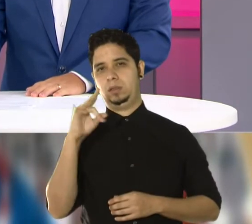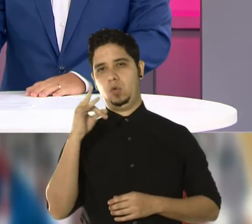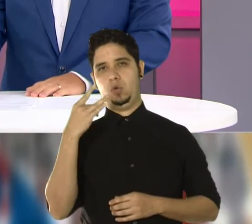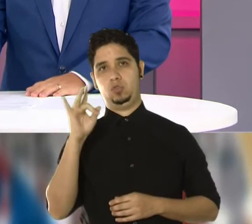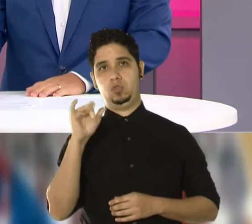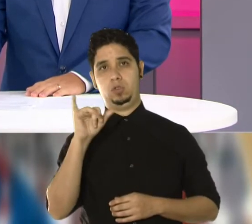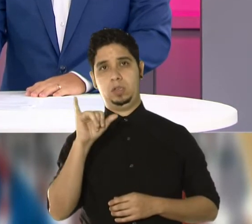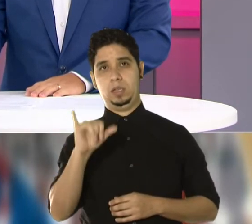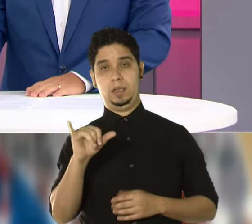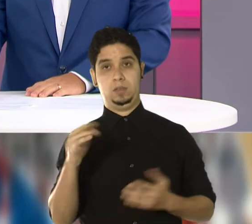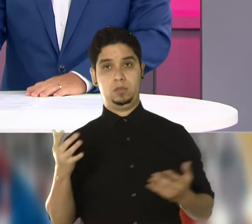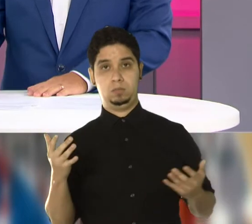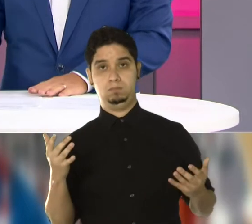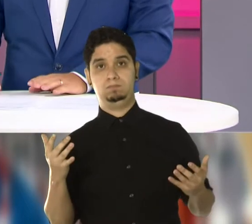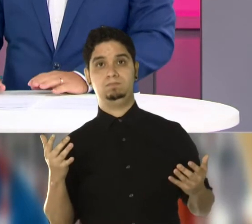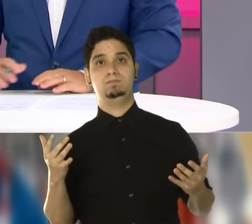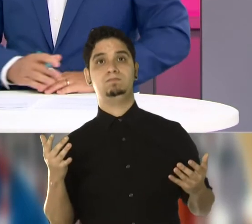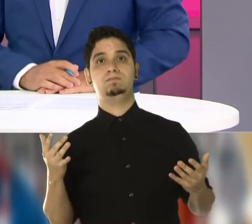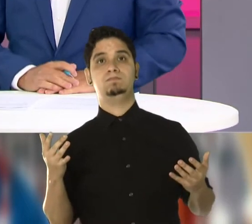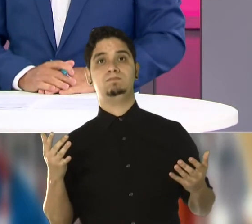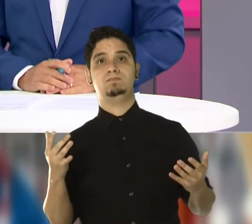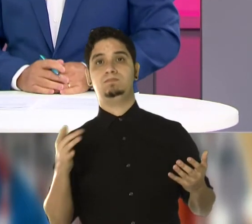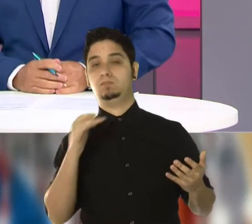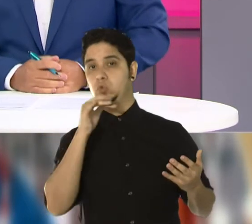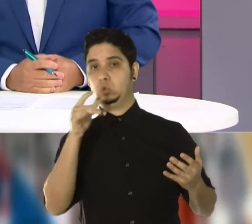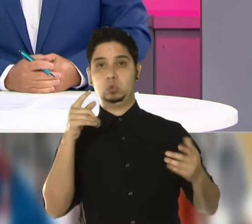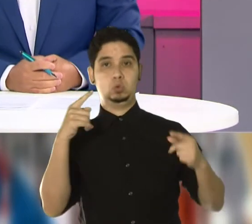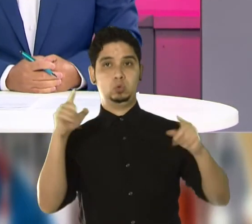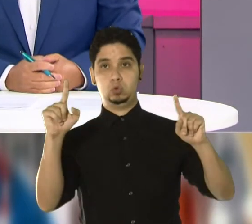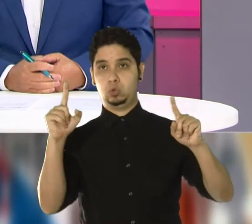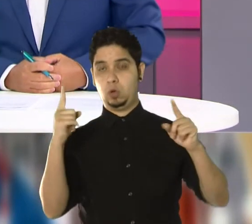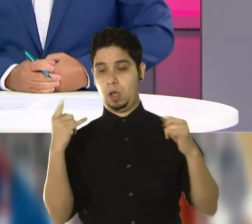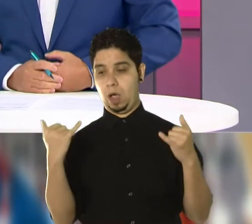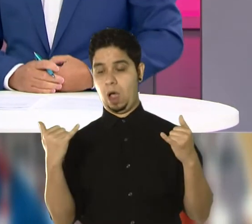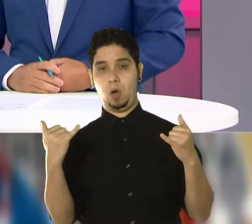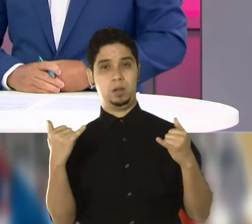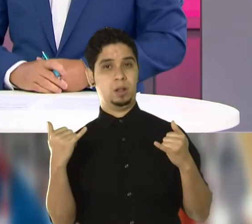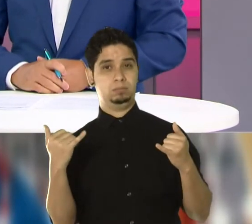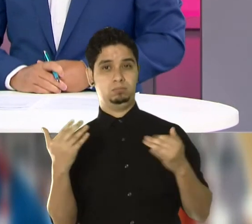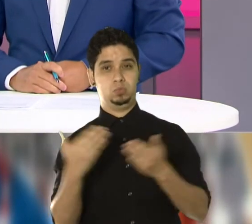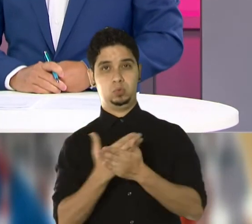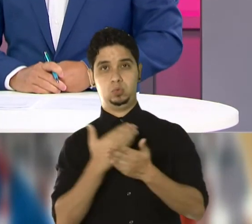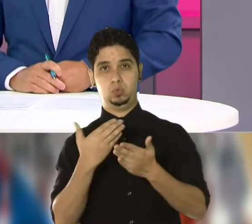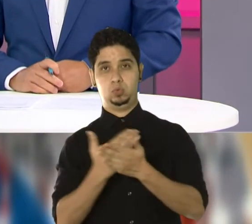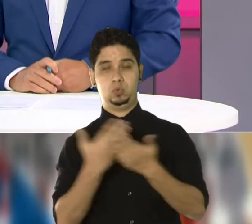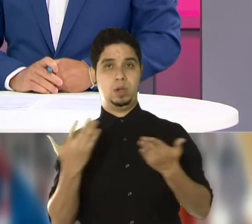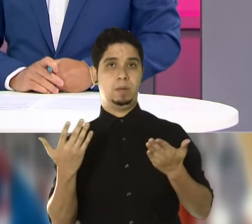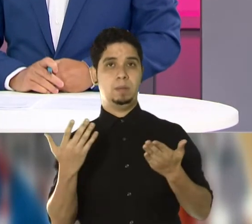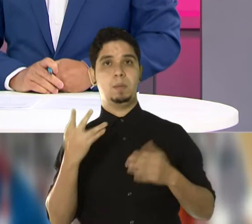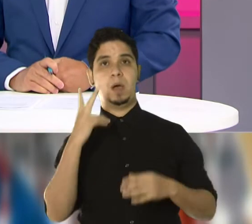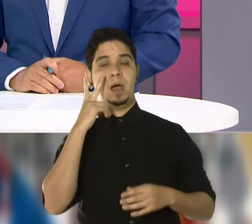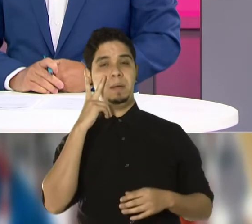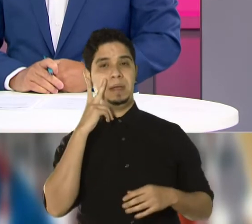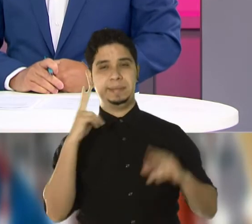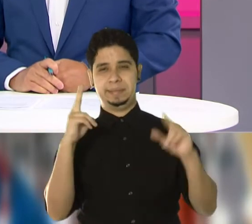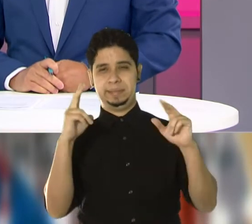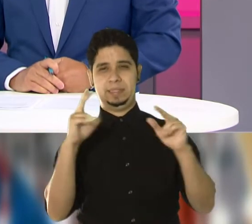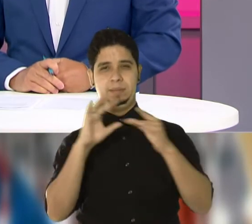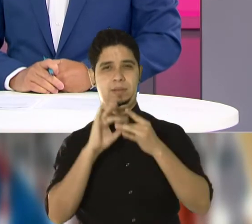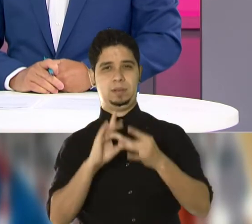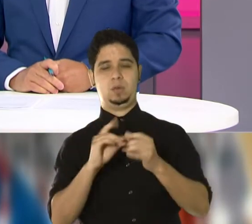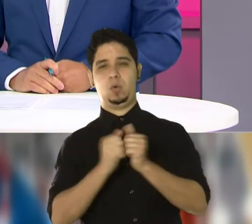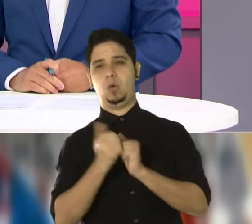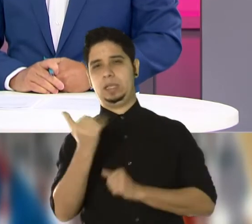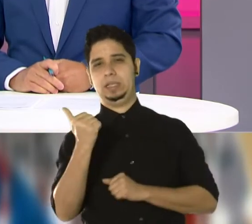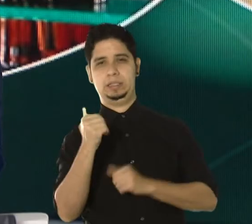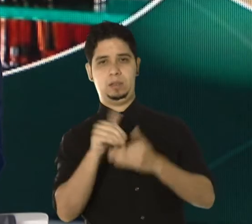pues no se llegó a eso. Ahora hay otra. El tema de los